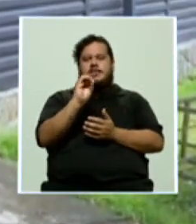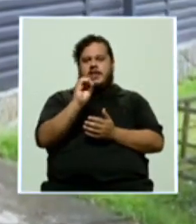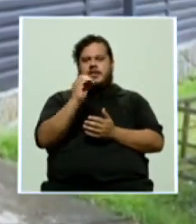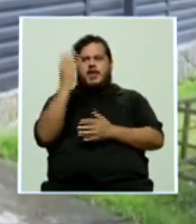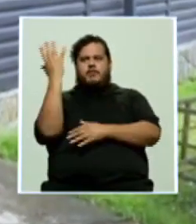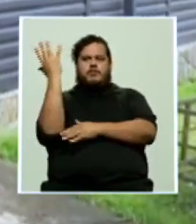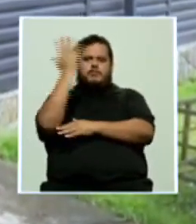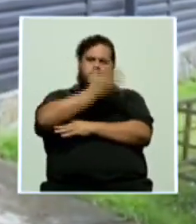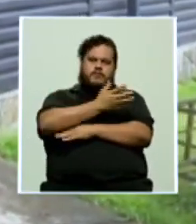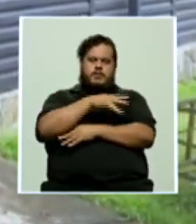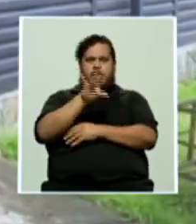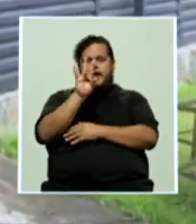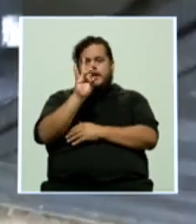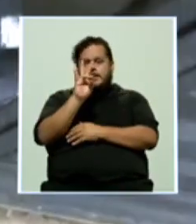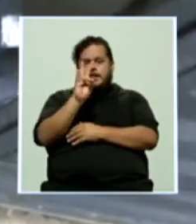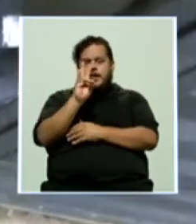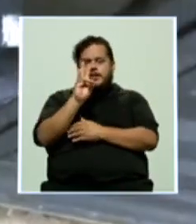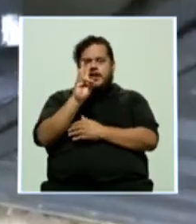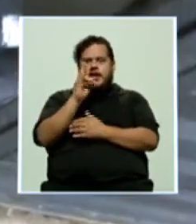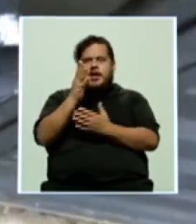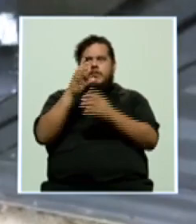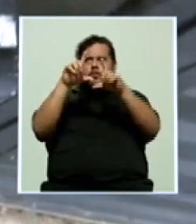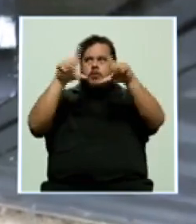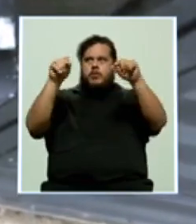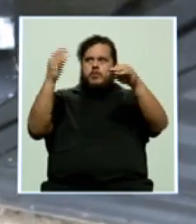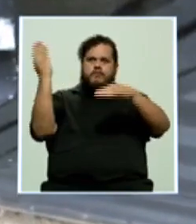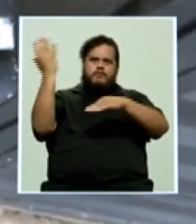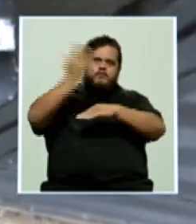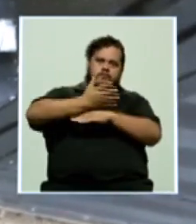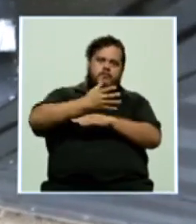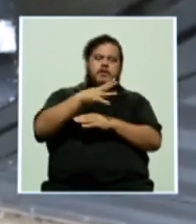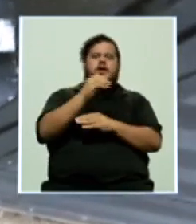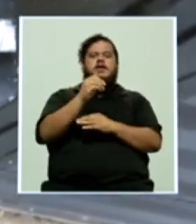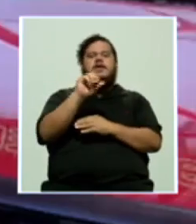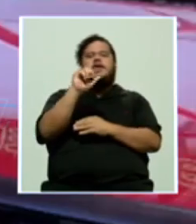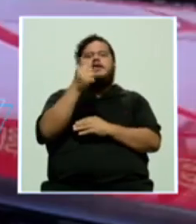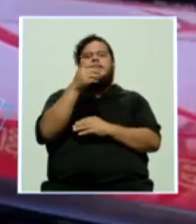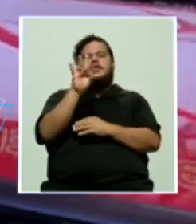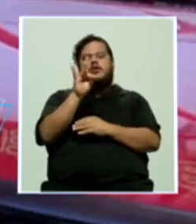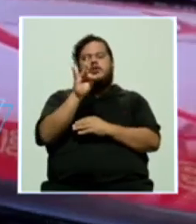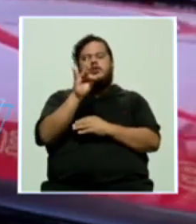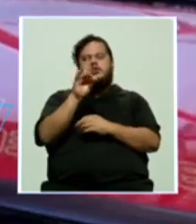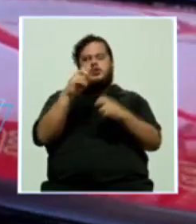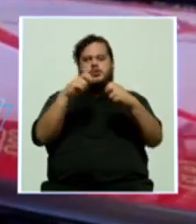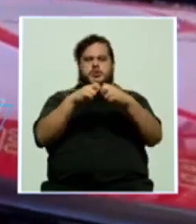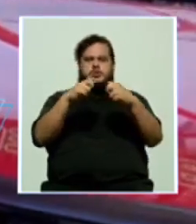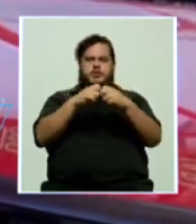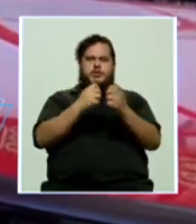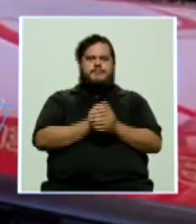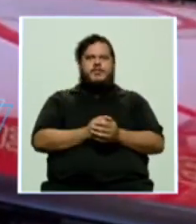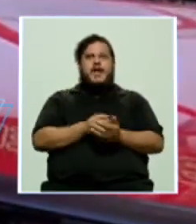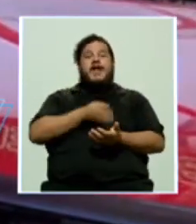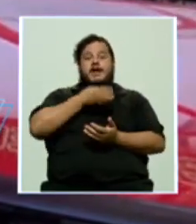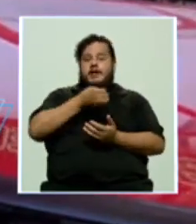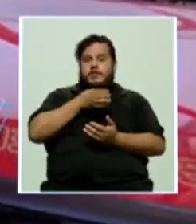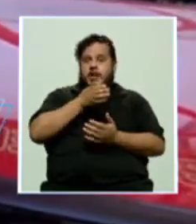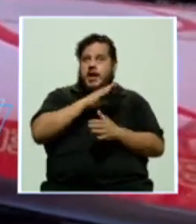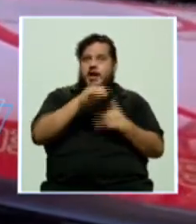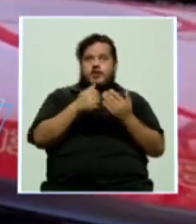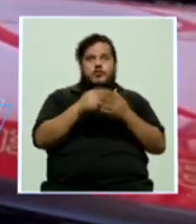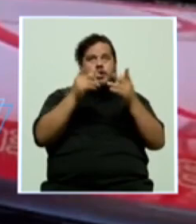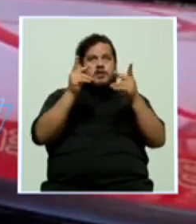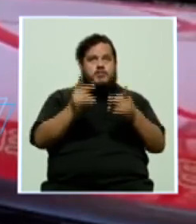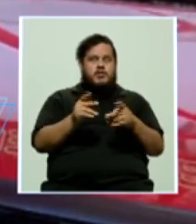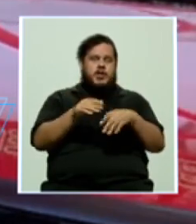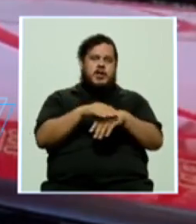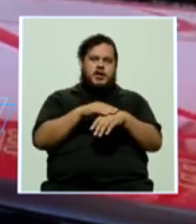árboles, 7 por amenazas de caída de rótulos y 18 cortocircuitos. Recomendamos a toda la población valorar el entorno